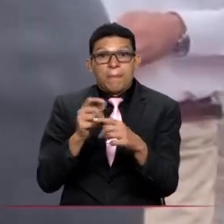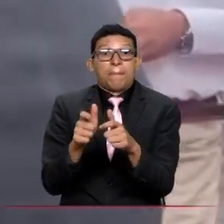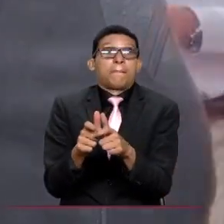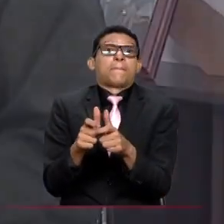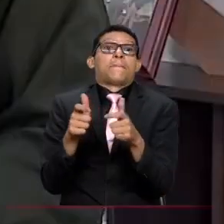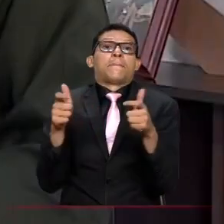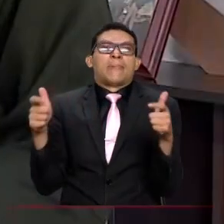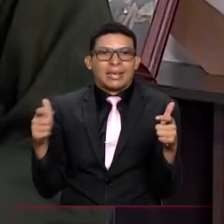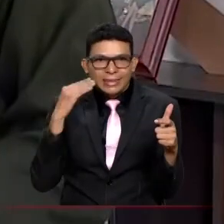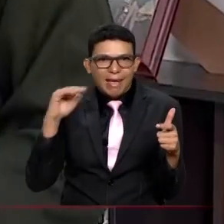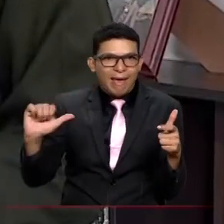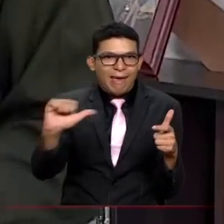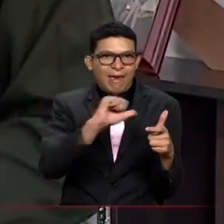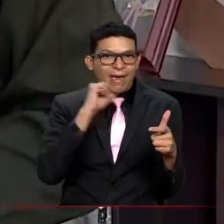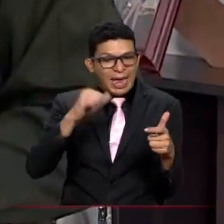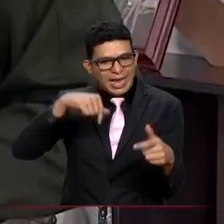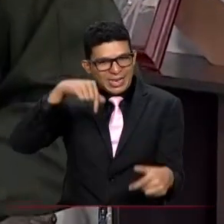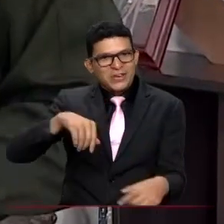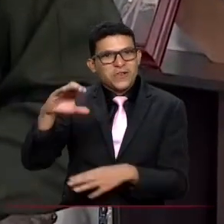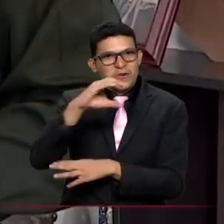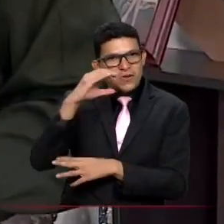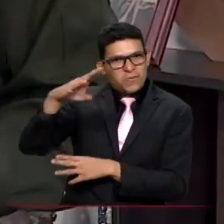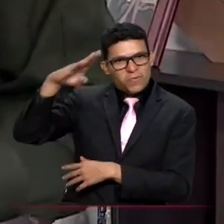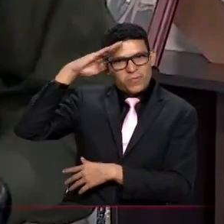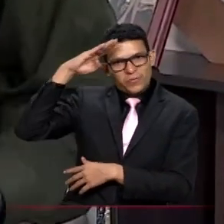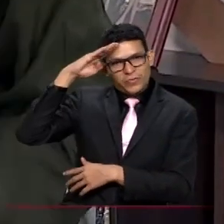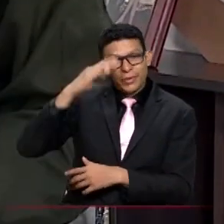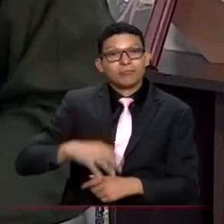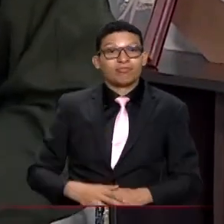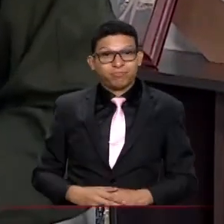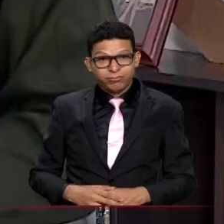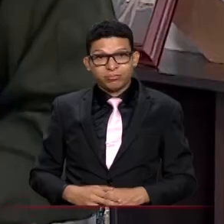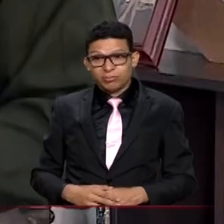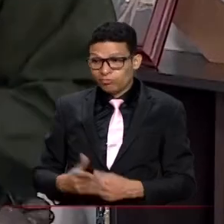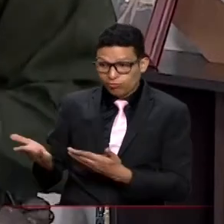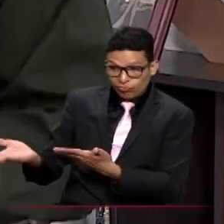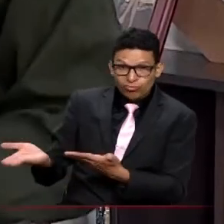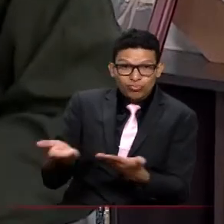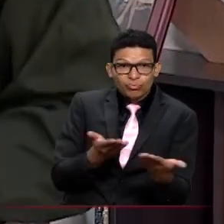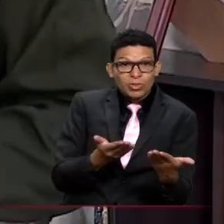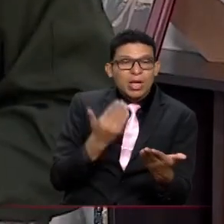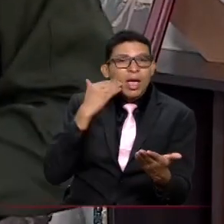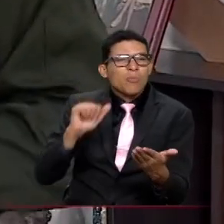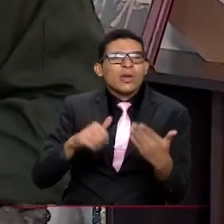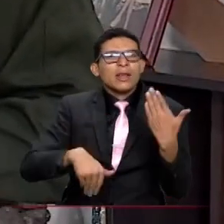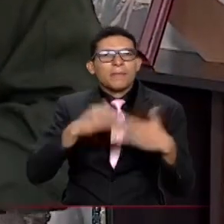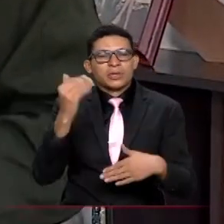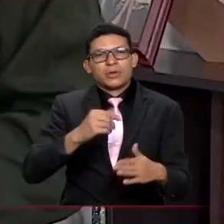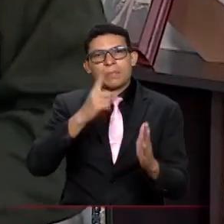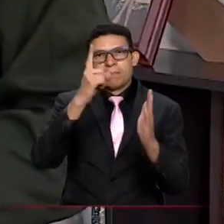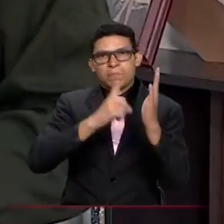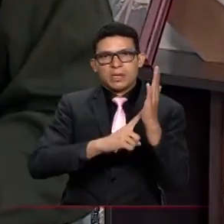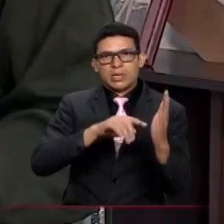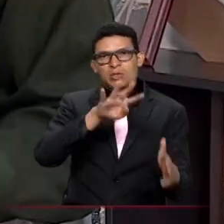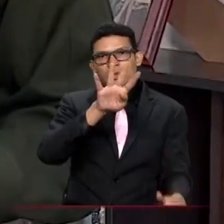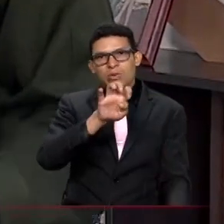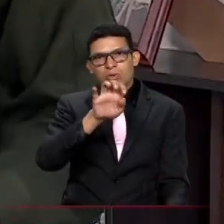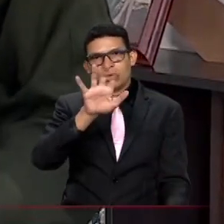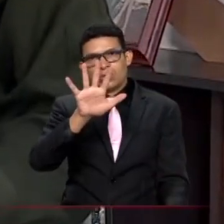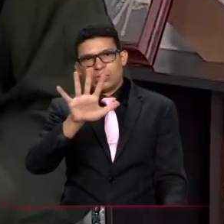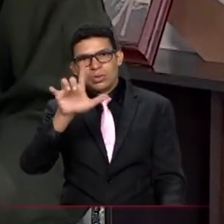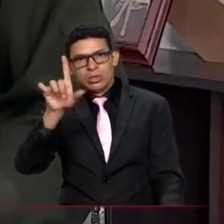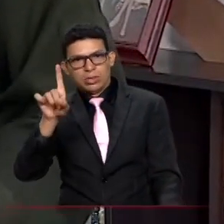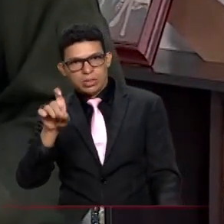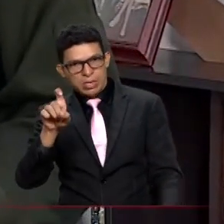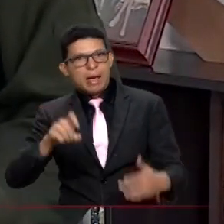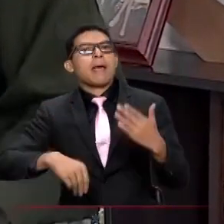policía con más mujeres. La policía ha recibido a las mujeres desde 1956 y prácticamente